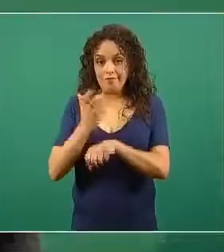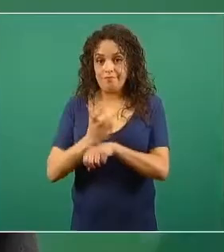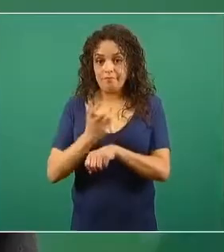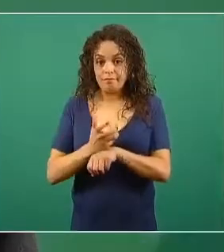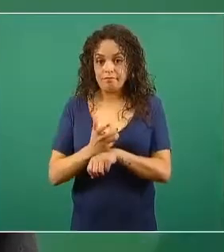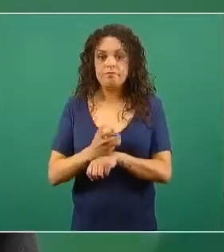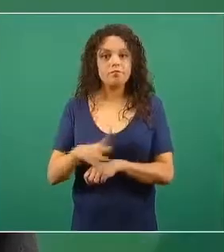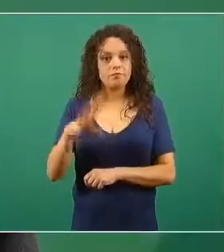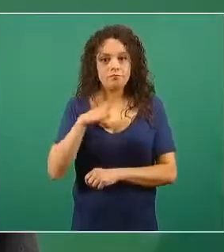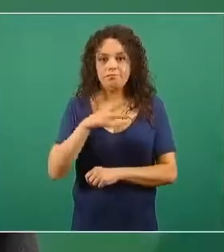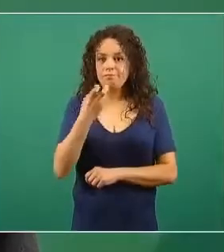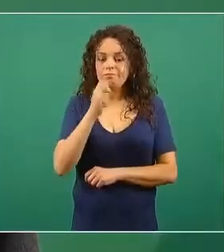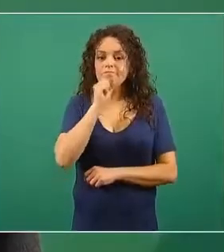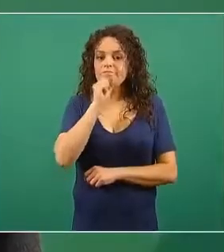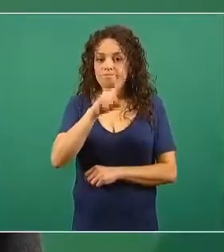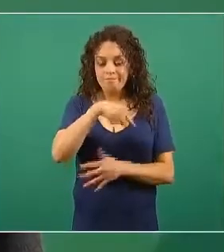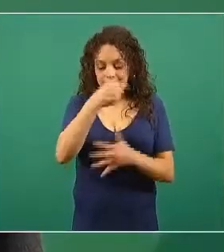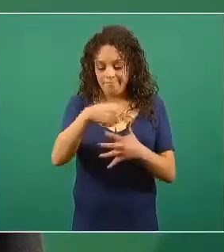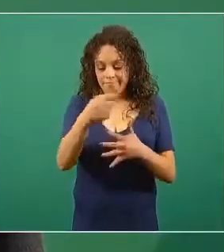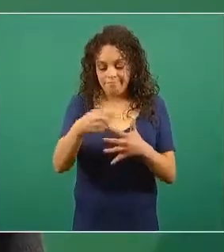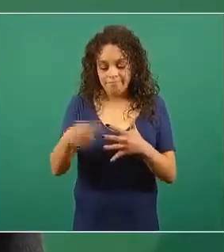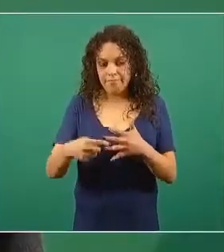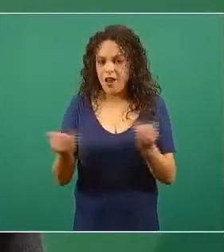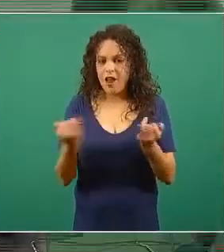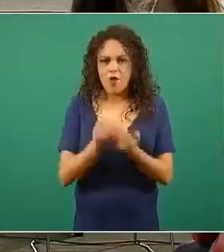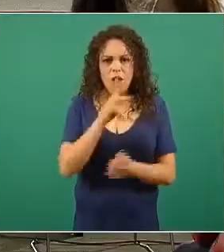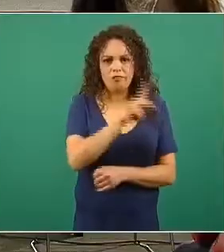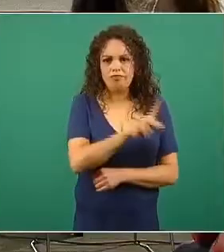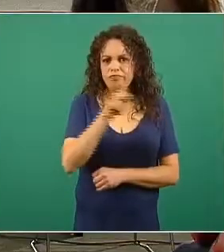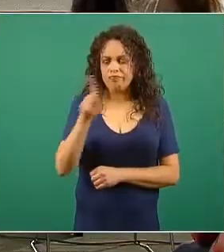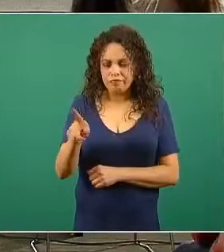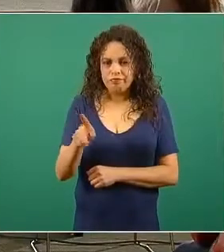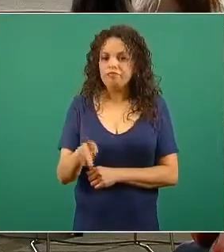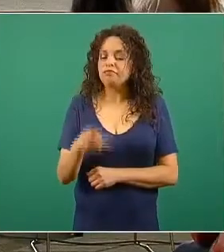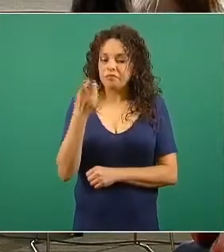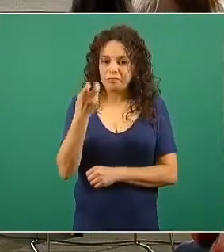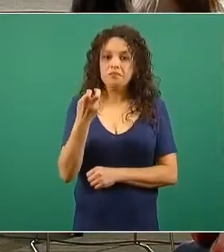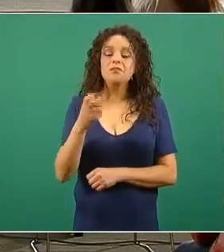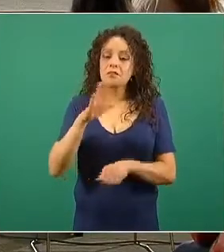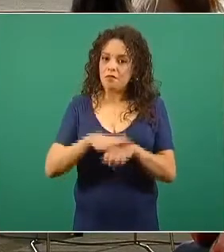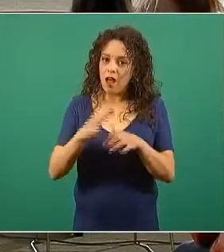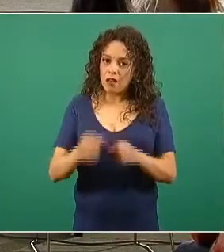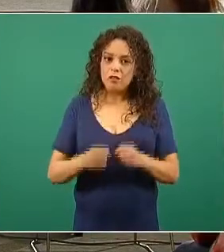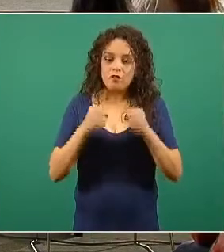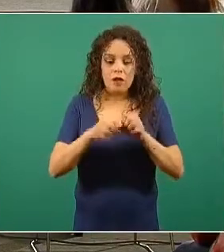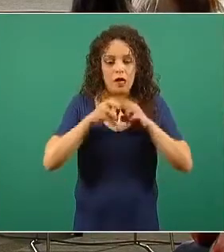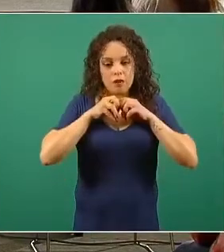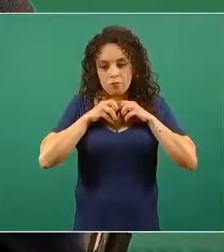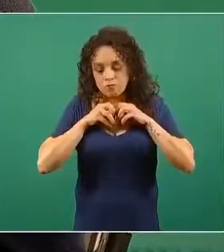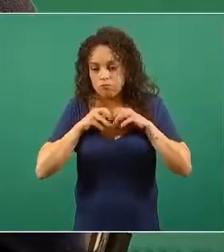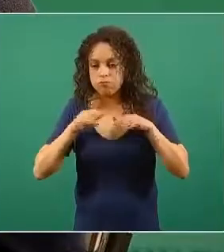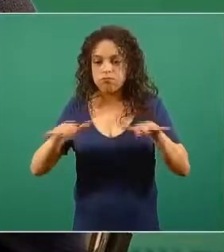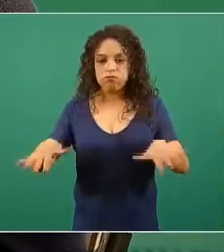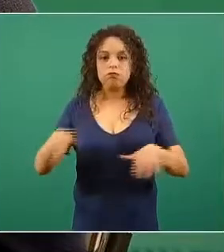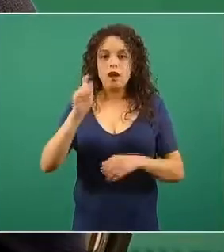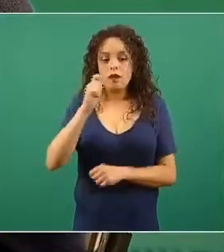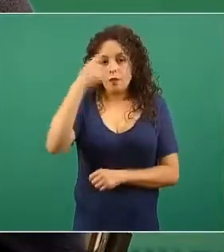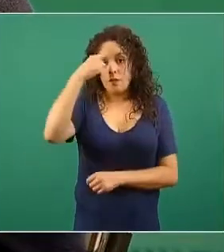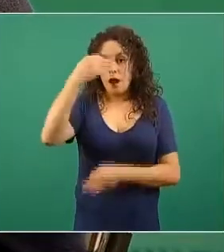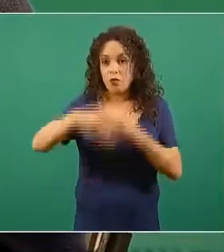tiene muchos de estos elementos, es decir, van a fortalecer, van a difundir, van a generar una